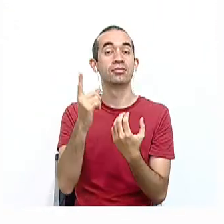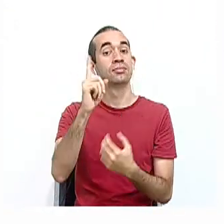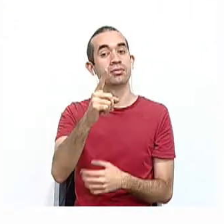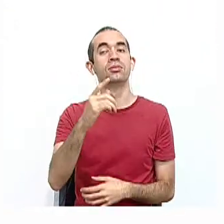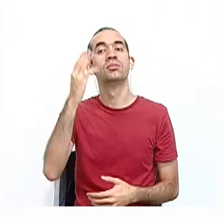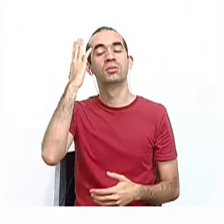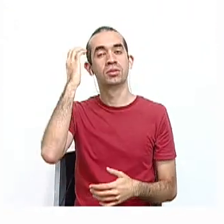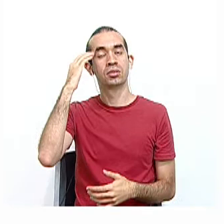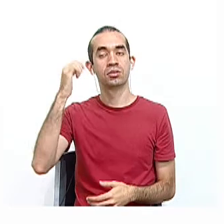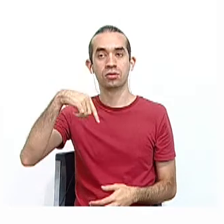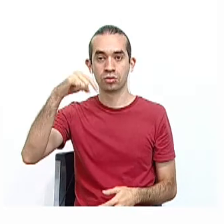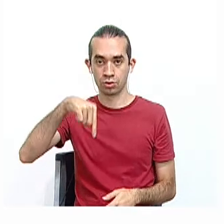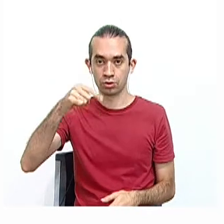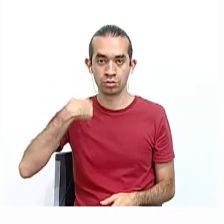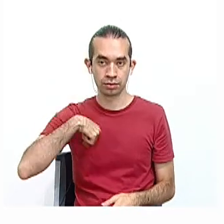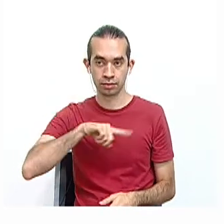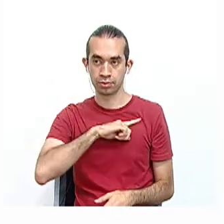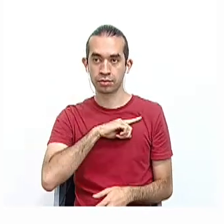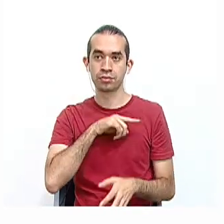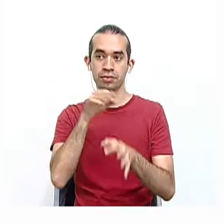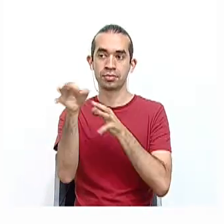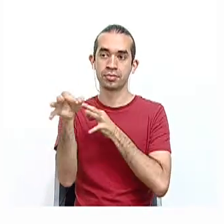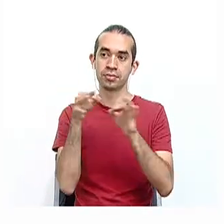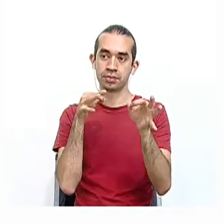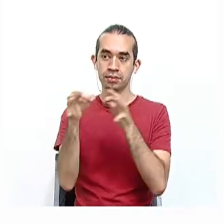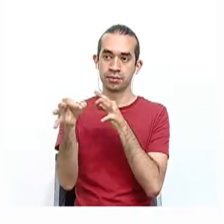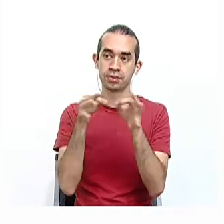porque hoy hablaremos sobre